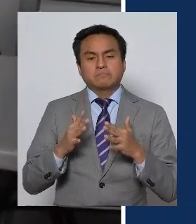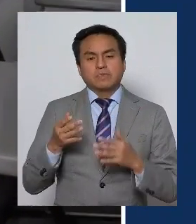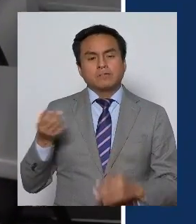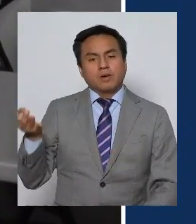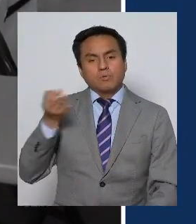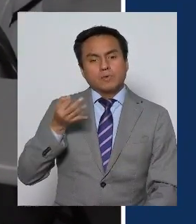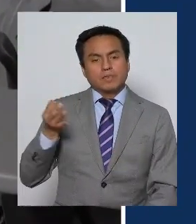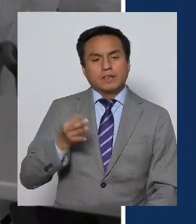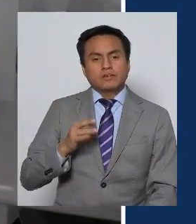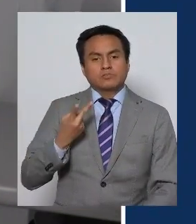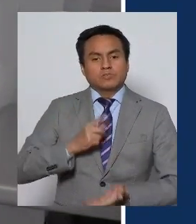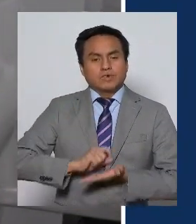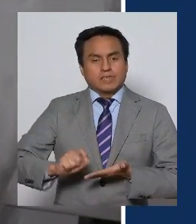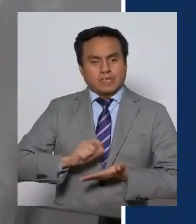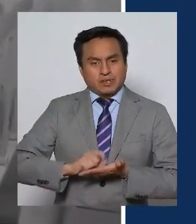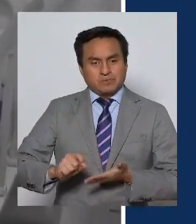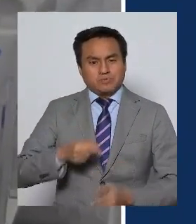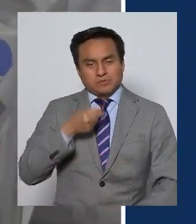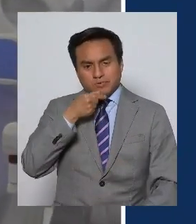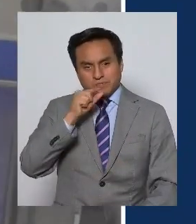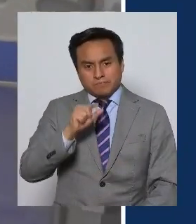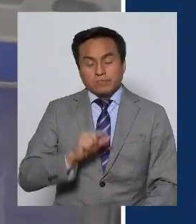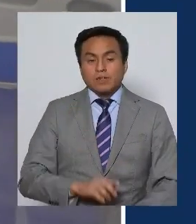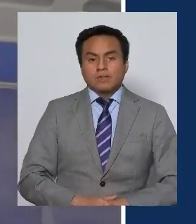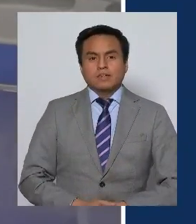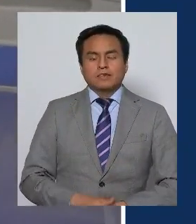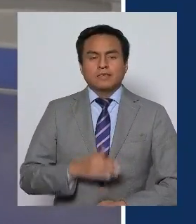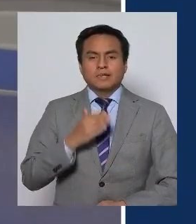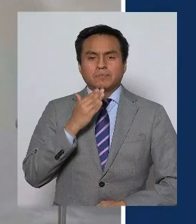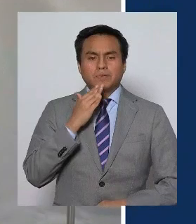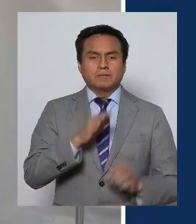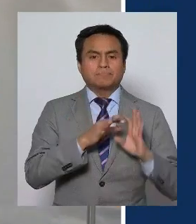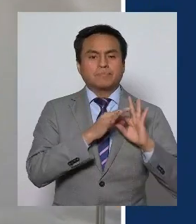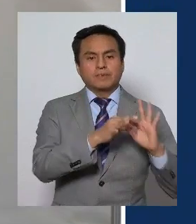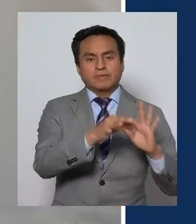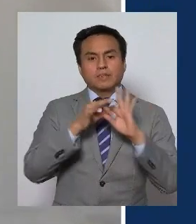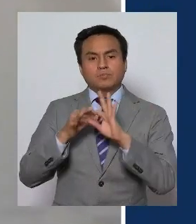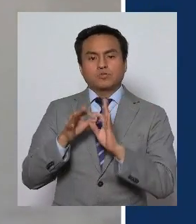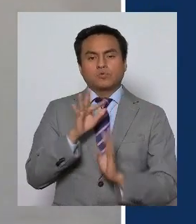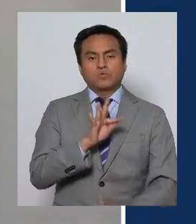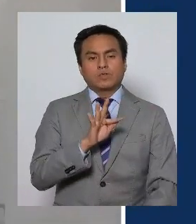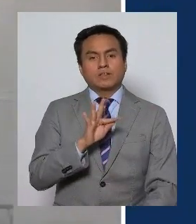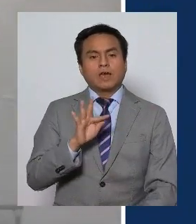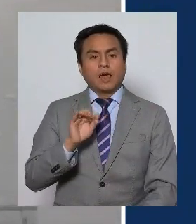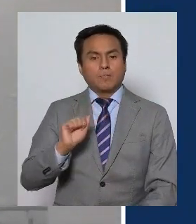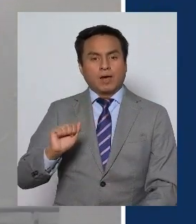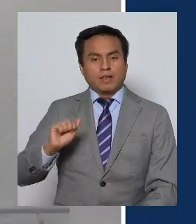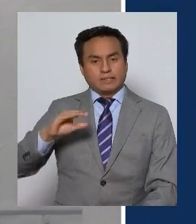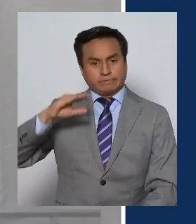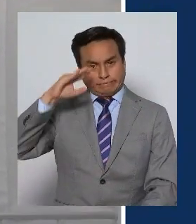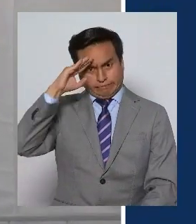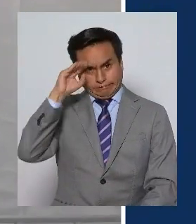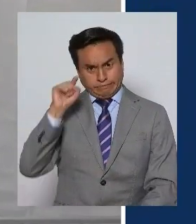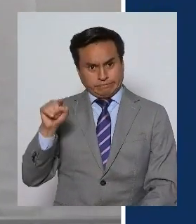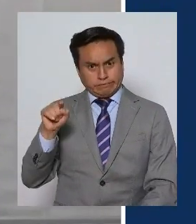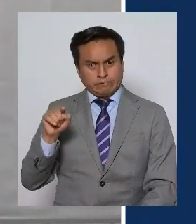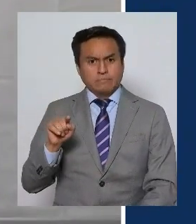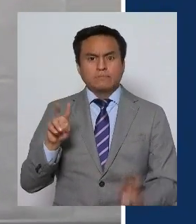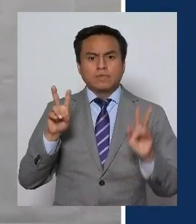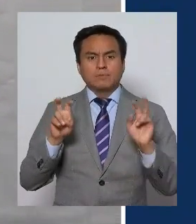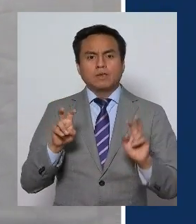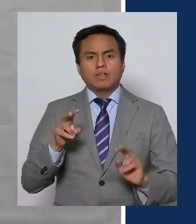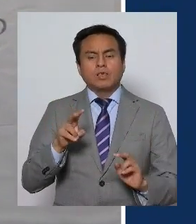comentar el señor subsecretario. Asimismo, agradecemos a las Fuerzas Armadas que en materia de, en